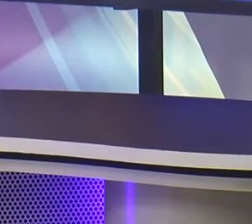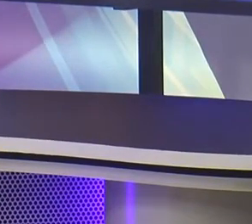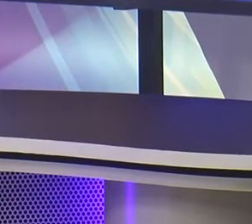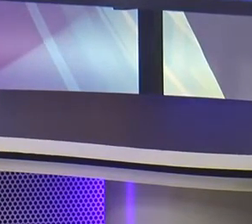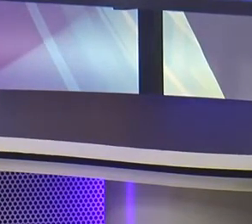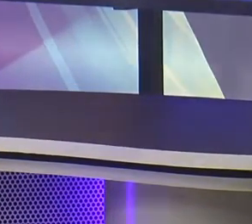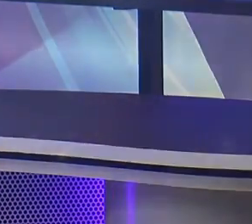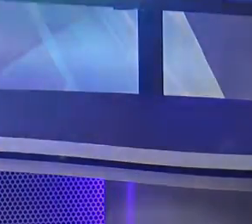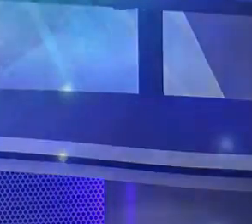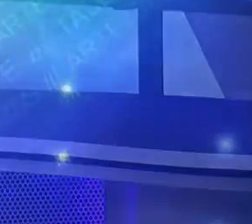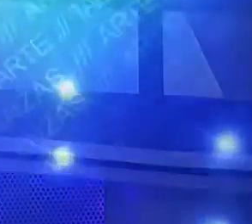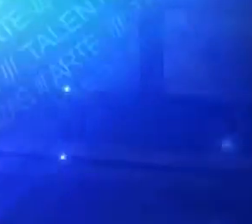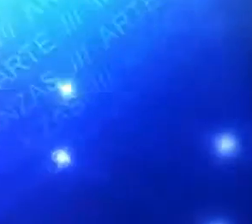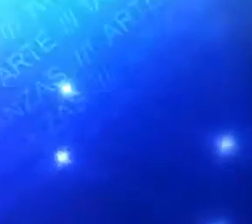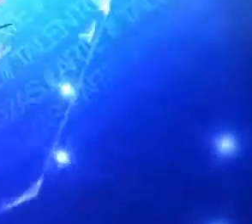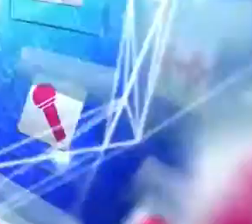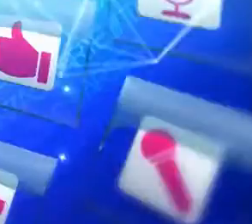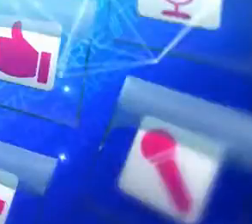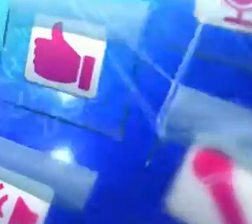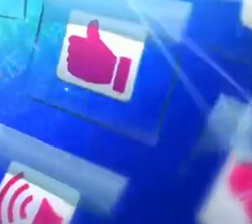Námira.